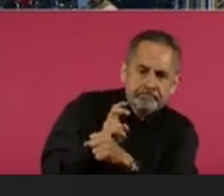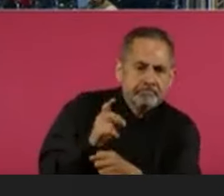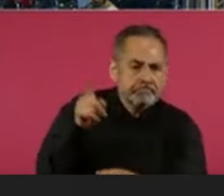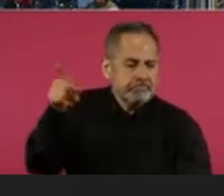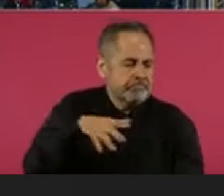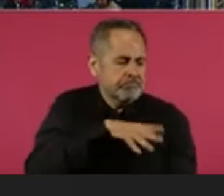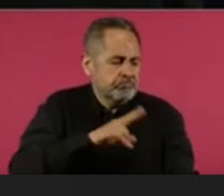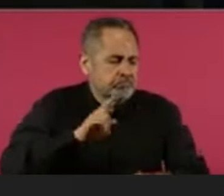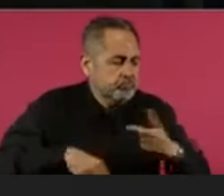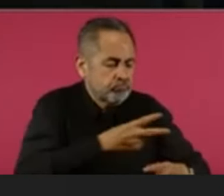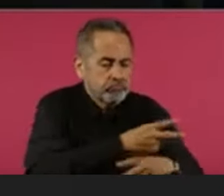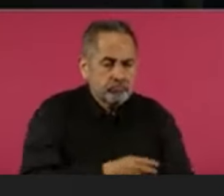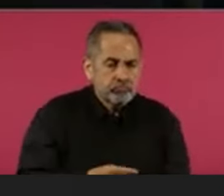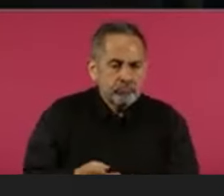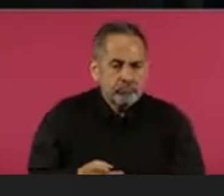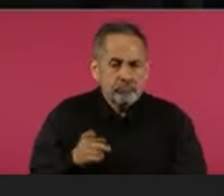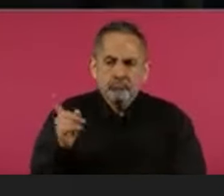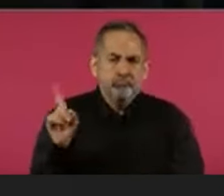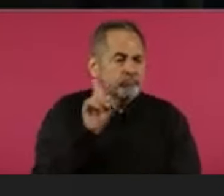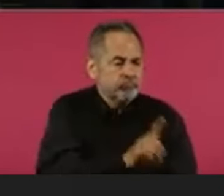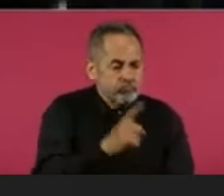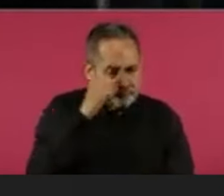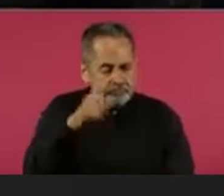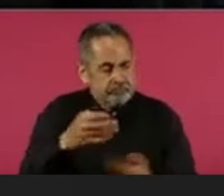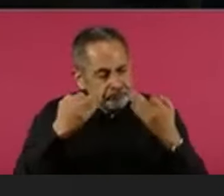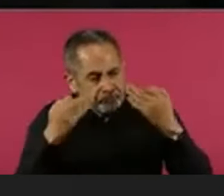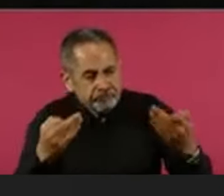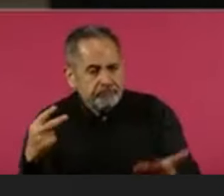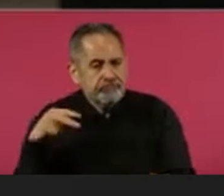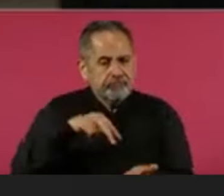acudir, de no mandar enviados a la toma de posesión de la presidenta electa Claudia Sheinbaum.